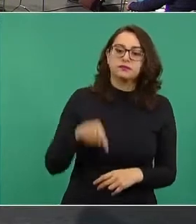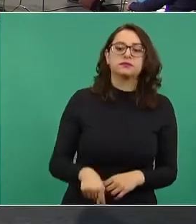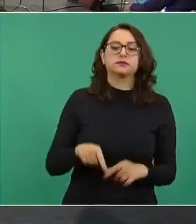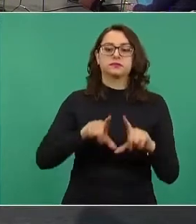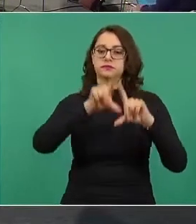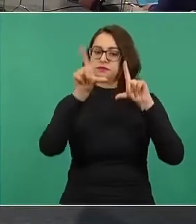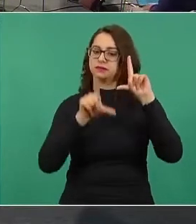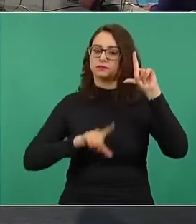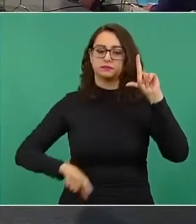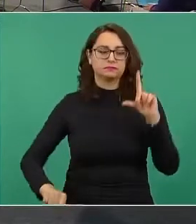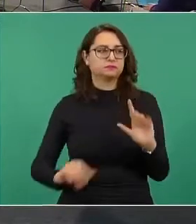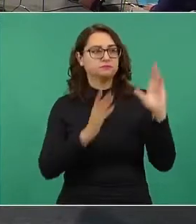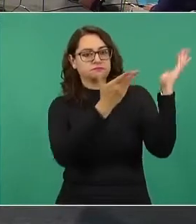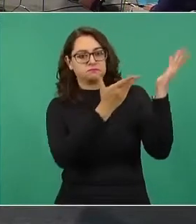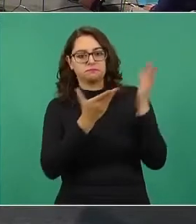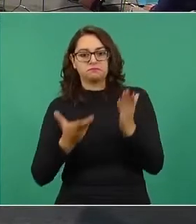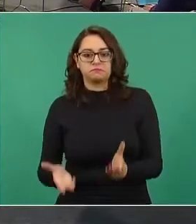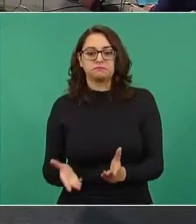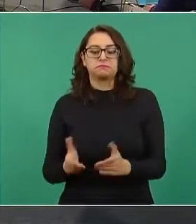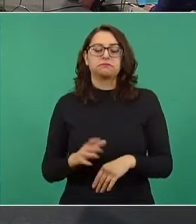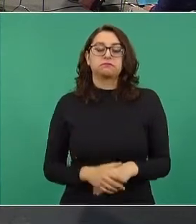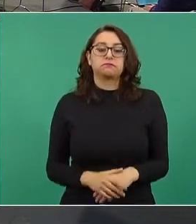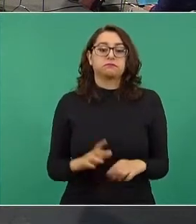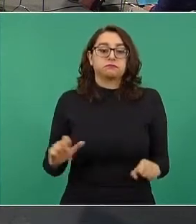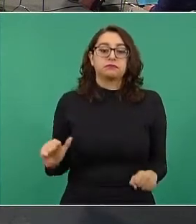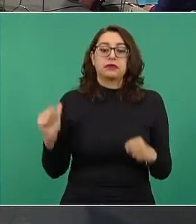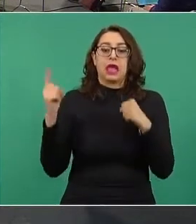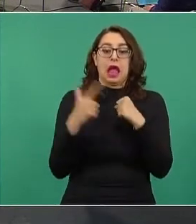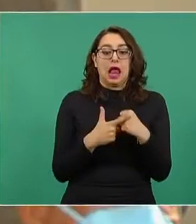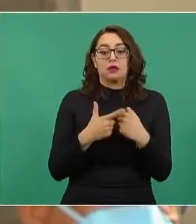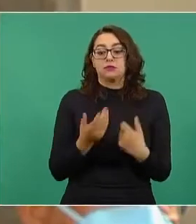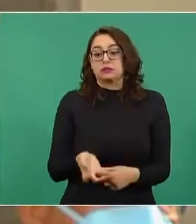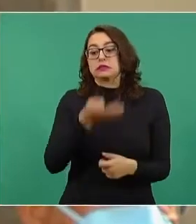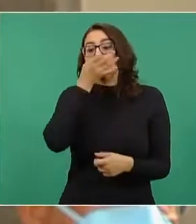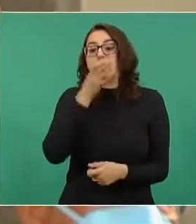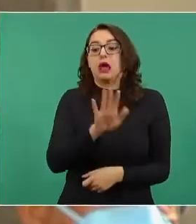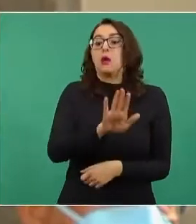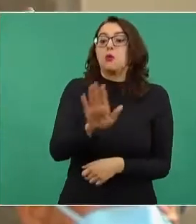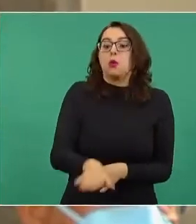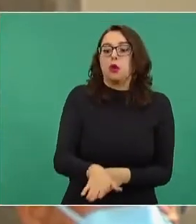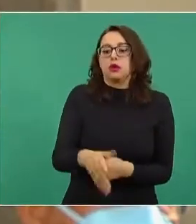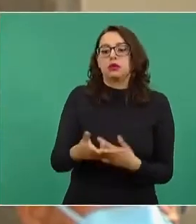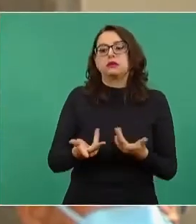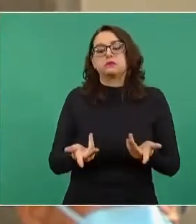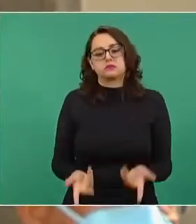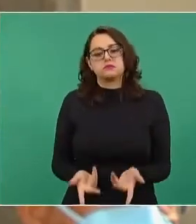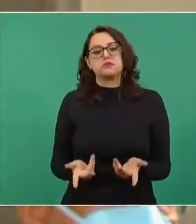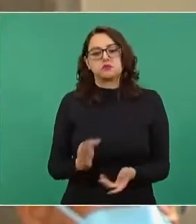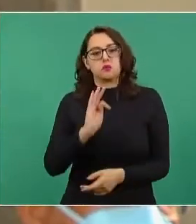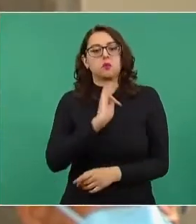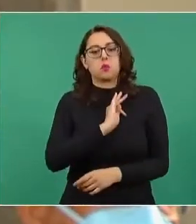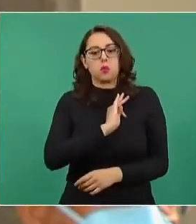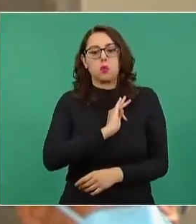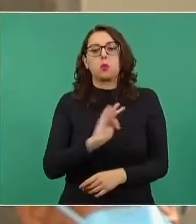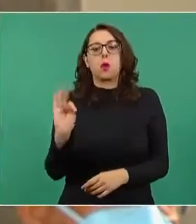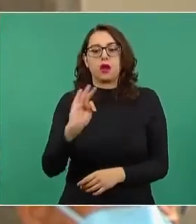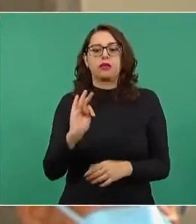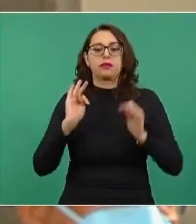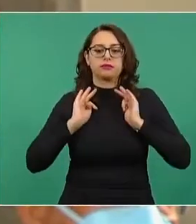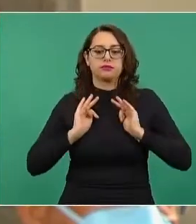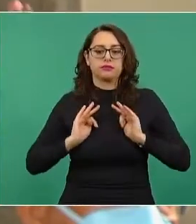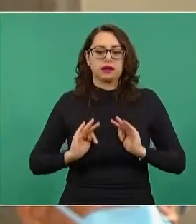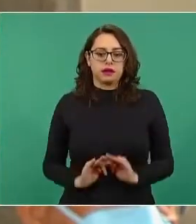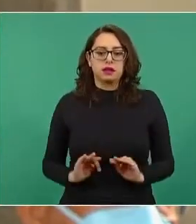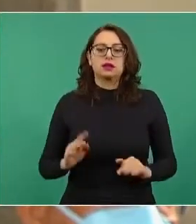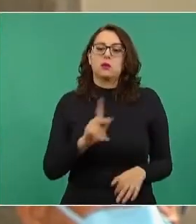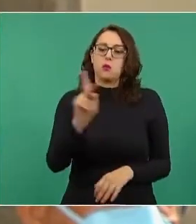migrantes mexicanos, para que tengan por lo menos un buen morir o por lo menos alcancen los años de vida que les restan en sus